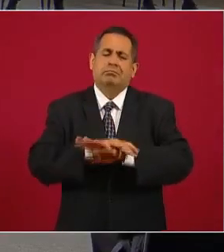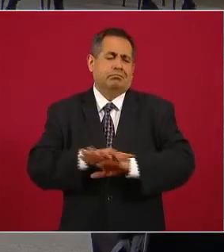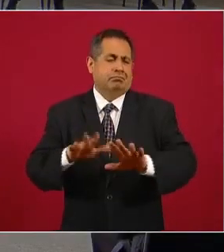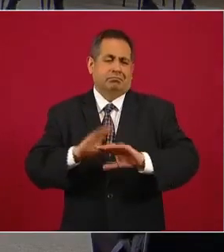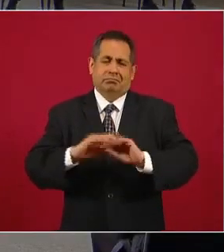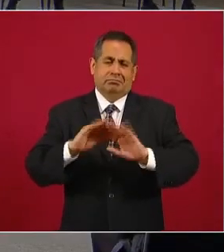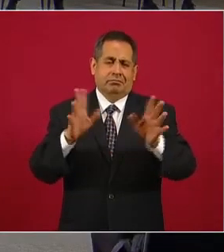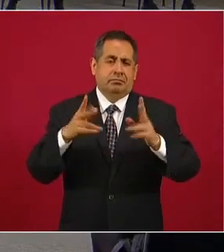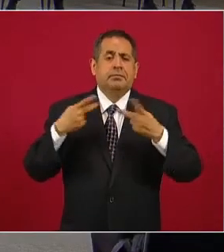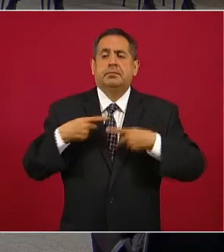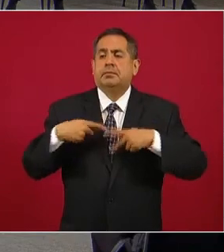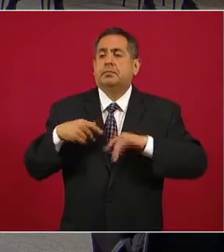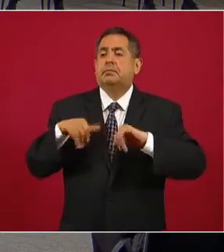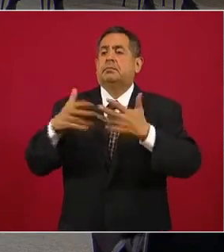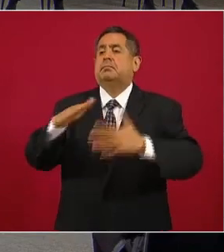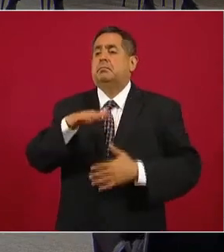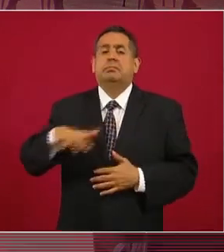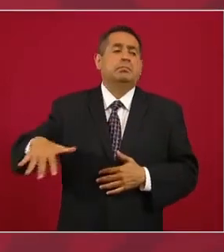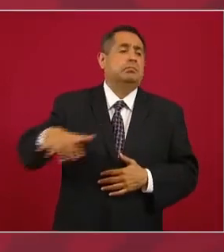preguntarle al pueblo.